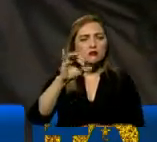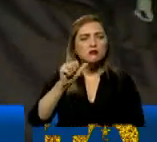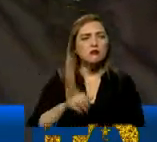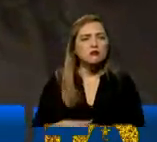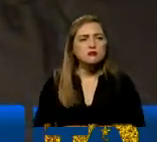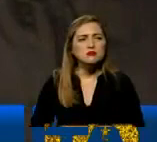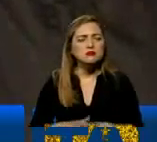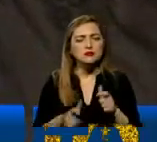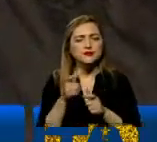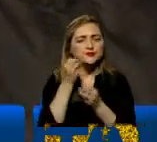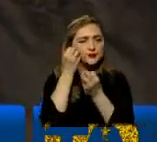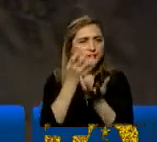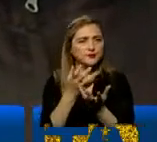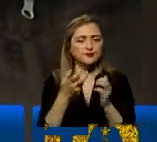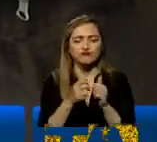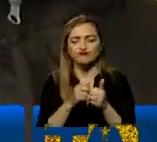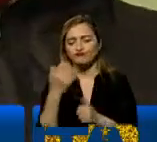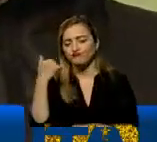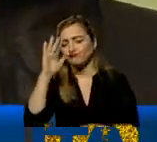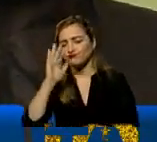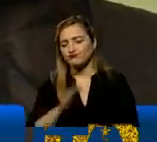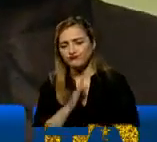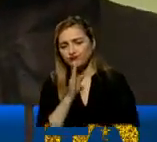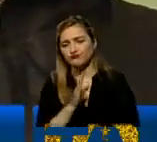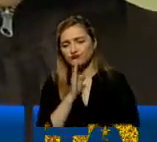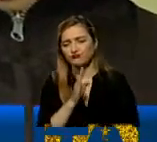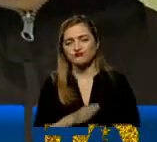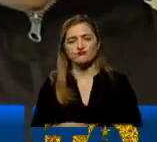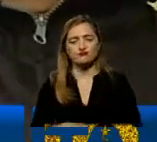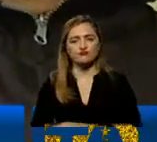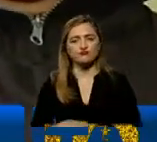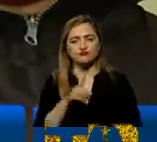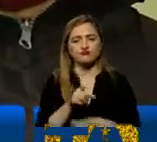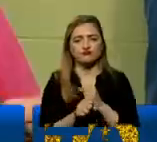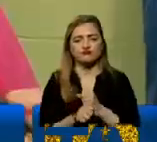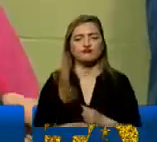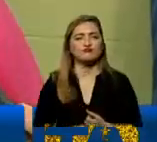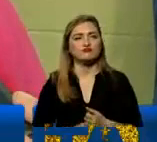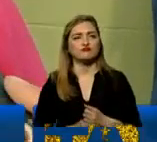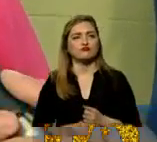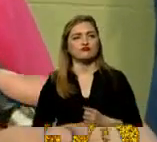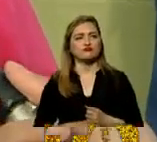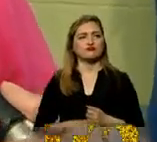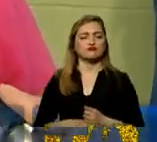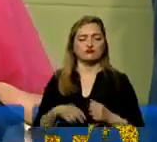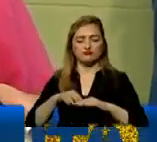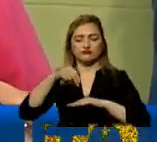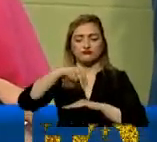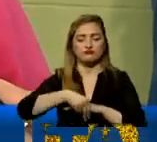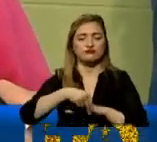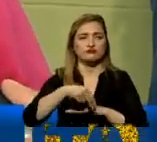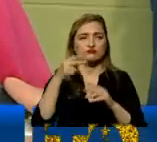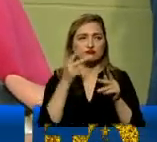Según reportan sus moradores, es un problema recurrente que se presenta desde hace un año. Tengo a mis nietitas y realmente